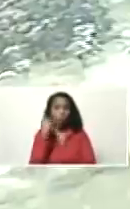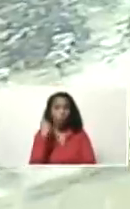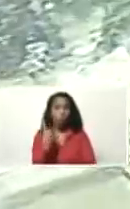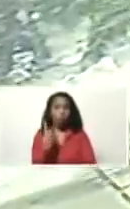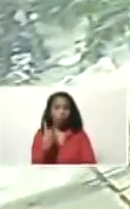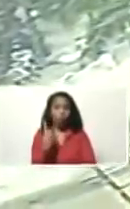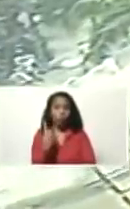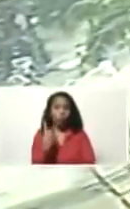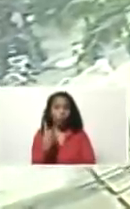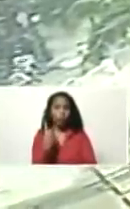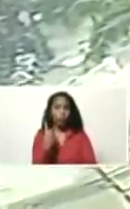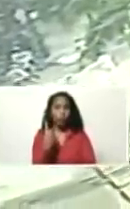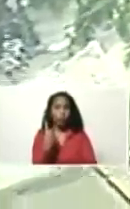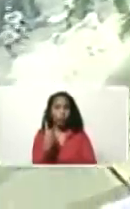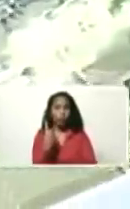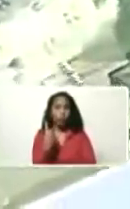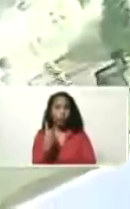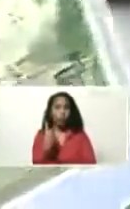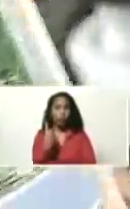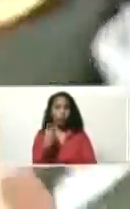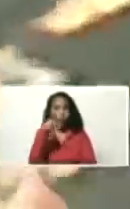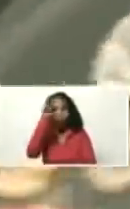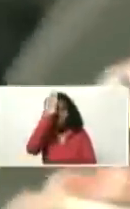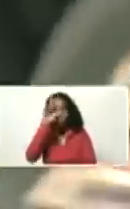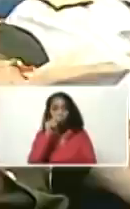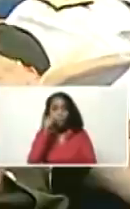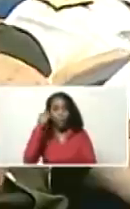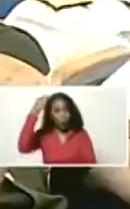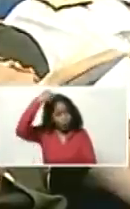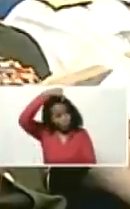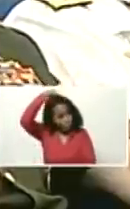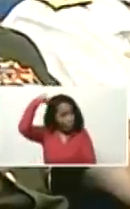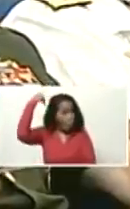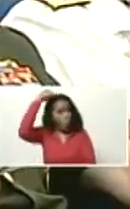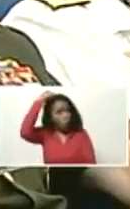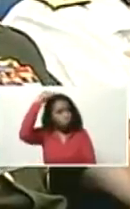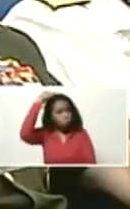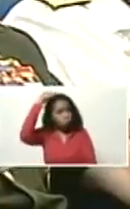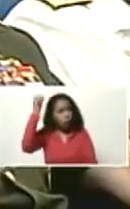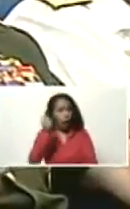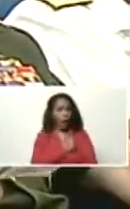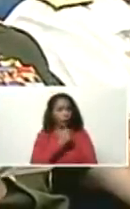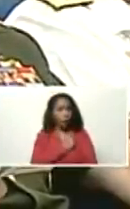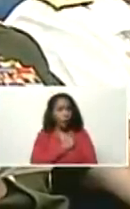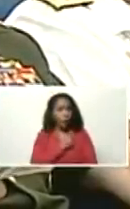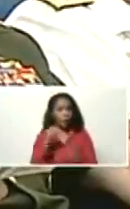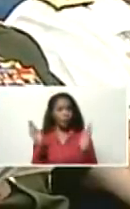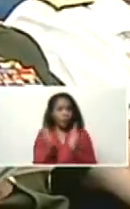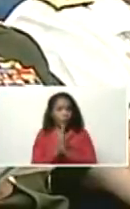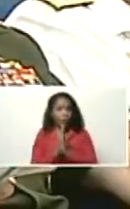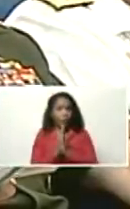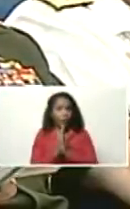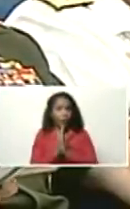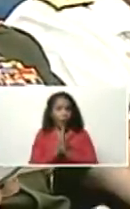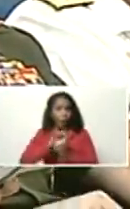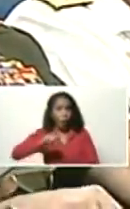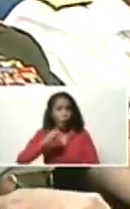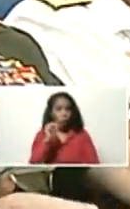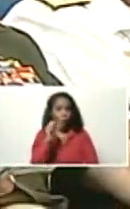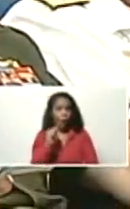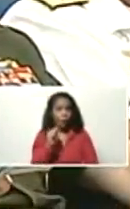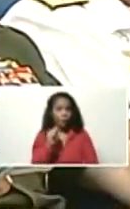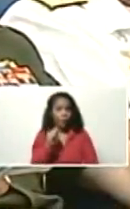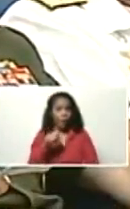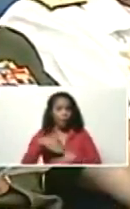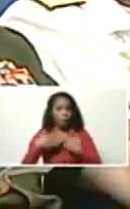un monseñor André Dupuy, que era el nuncio apostólico de su santidad el Papa Juan Pablo II para la época, en